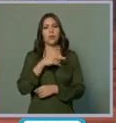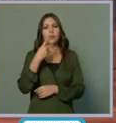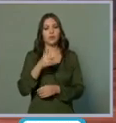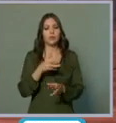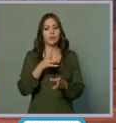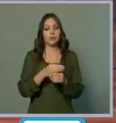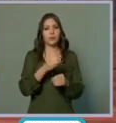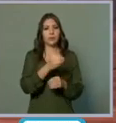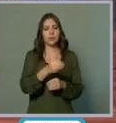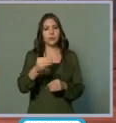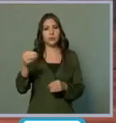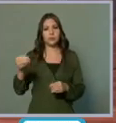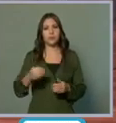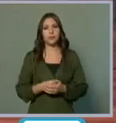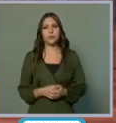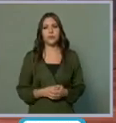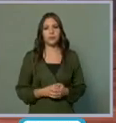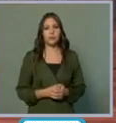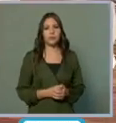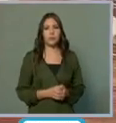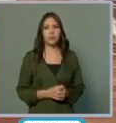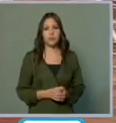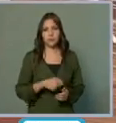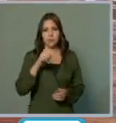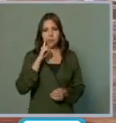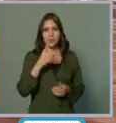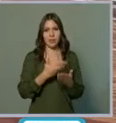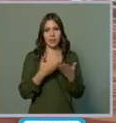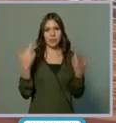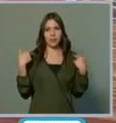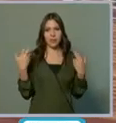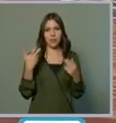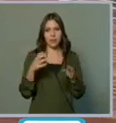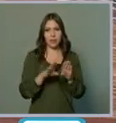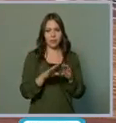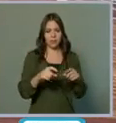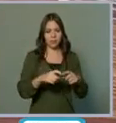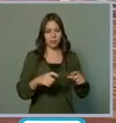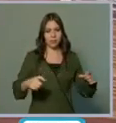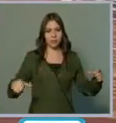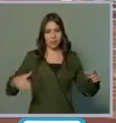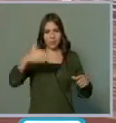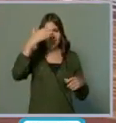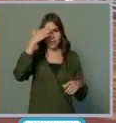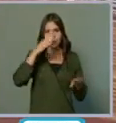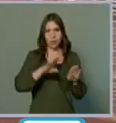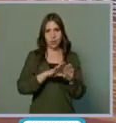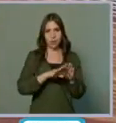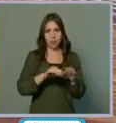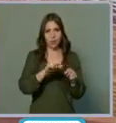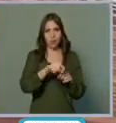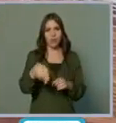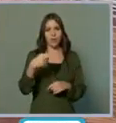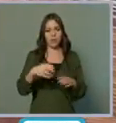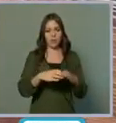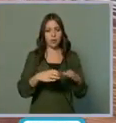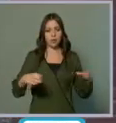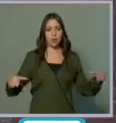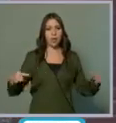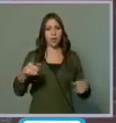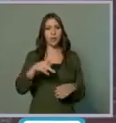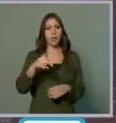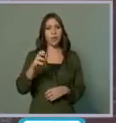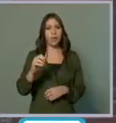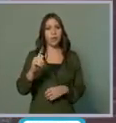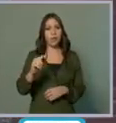Así es, entonces vamos a afinarla, bueno, la maestra va a afinar el instrumento, que este se llama Koto. Así y tiene otro nombre